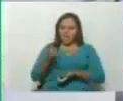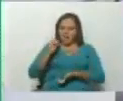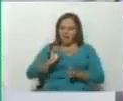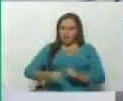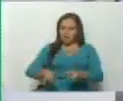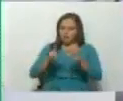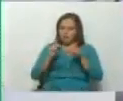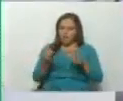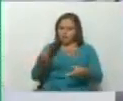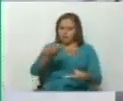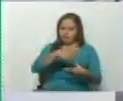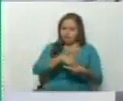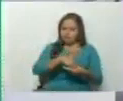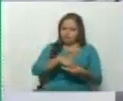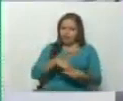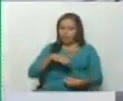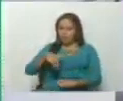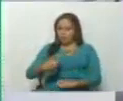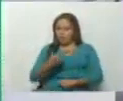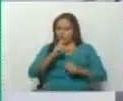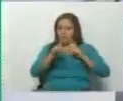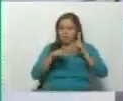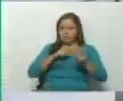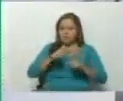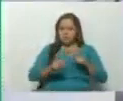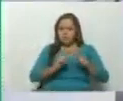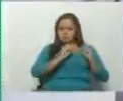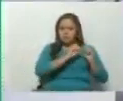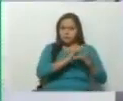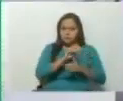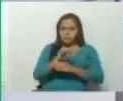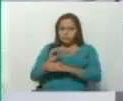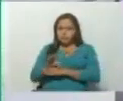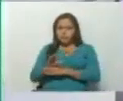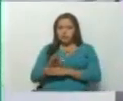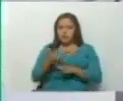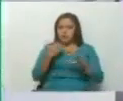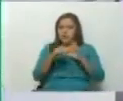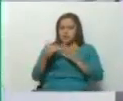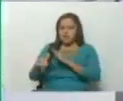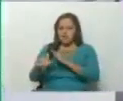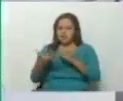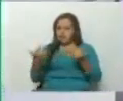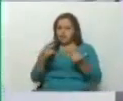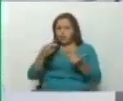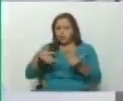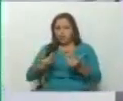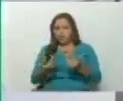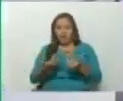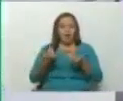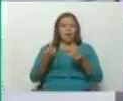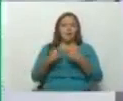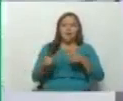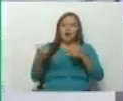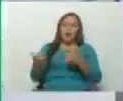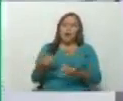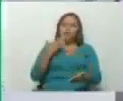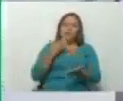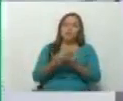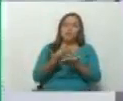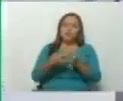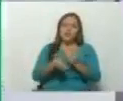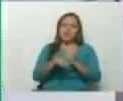puedan ingresar para opinar o participar de la consulta. Ya, ¿en qué etapa está esta propuesta de ley?